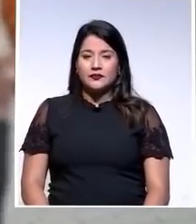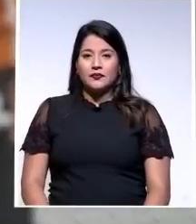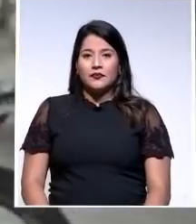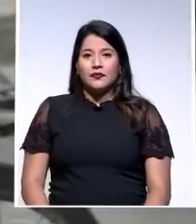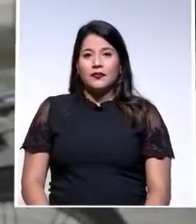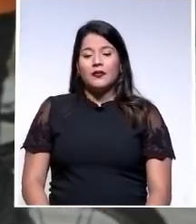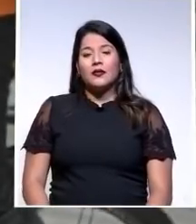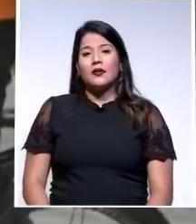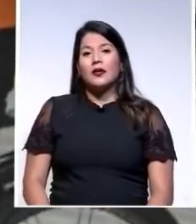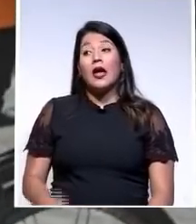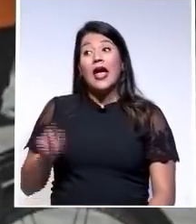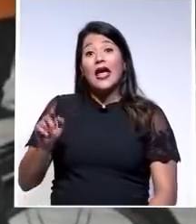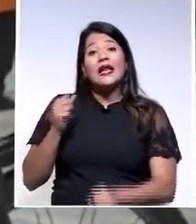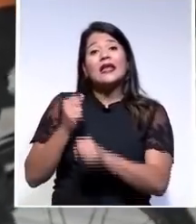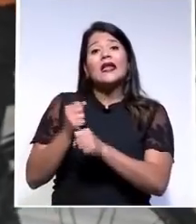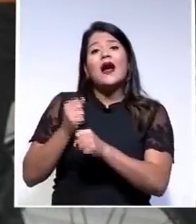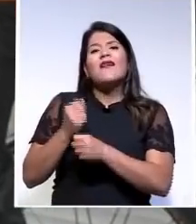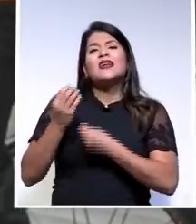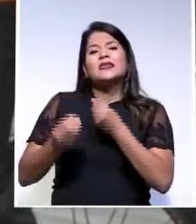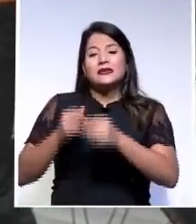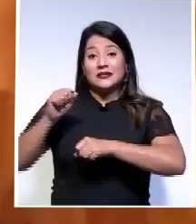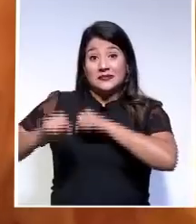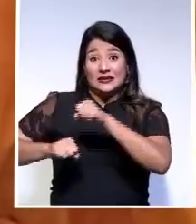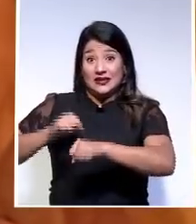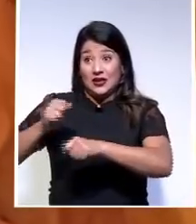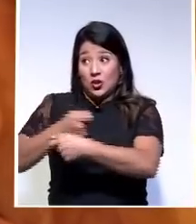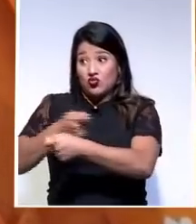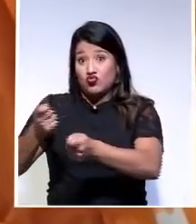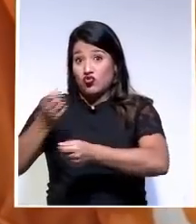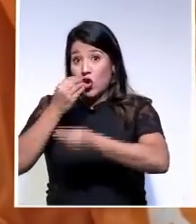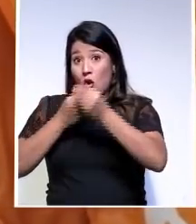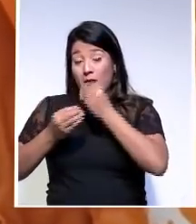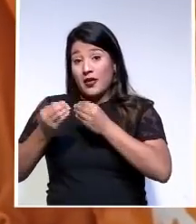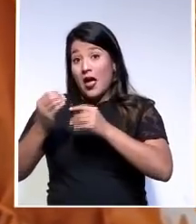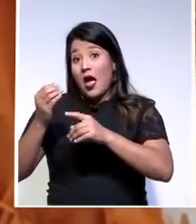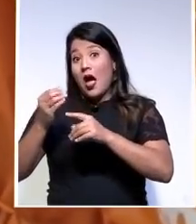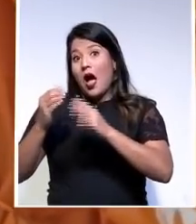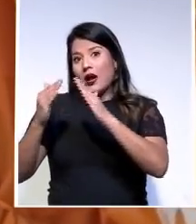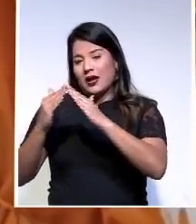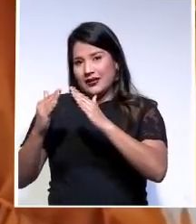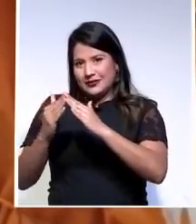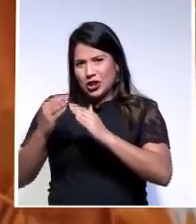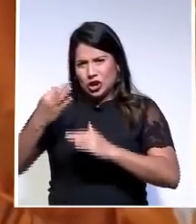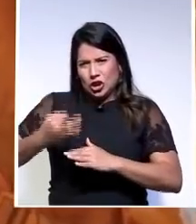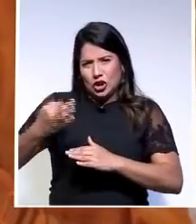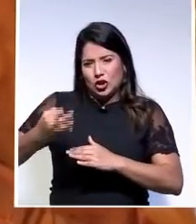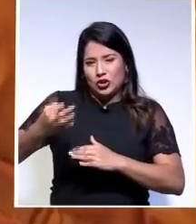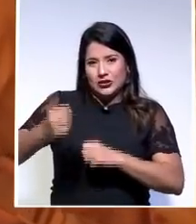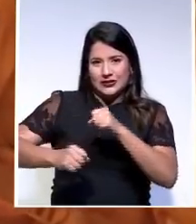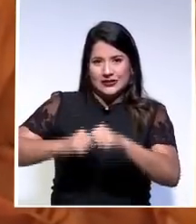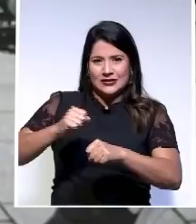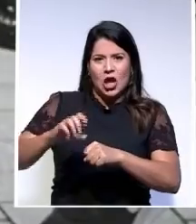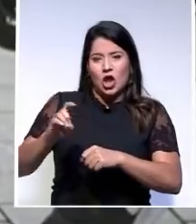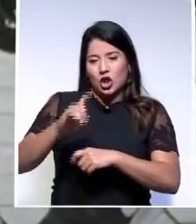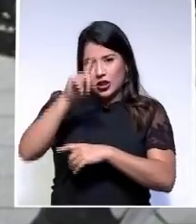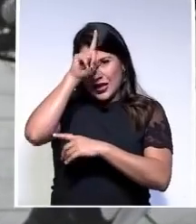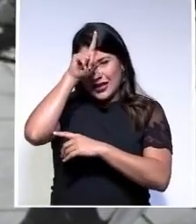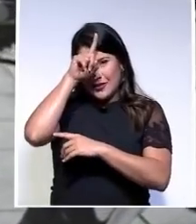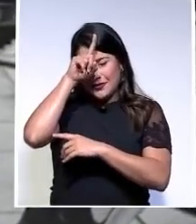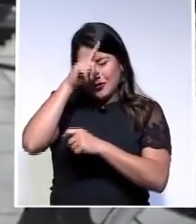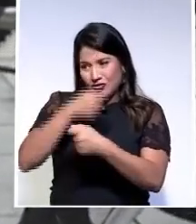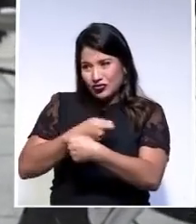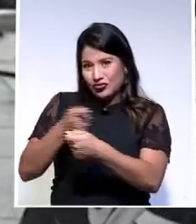Sayed Sadat se gana la vida en bicicleta. Cada día recorre las calles de Leipzig, en el este de Alemania,